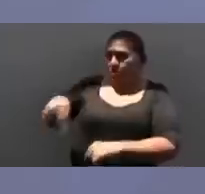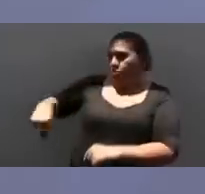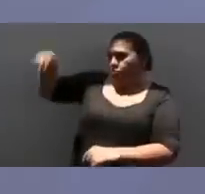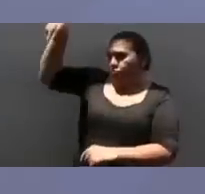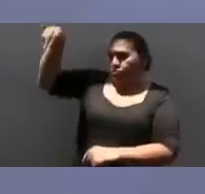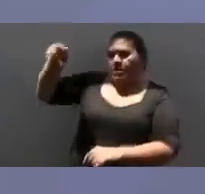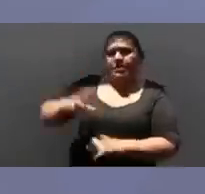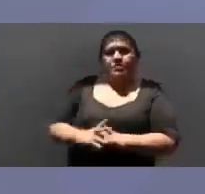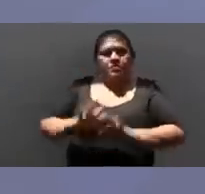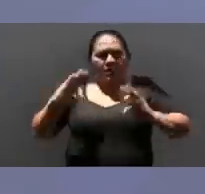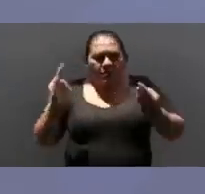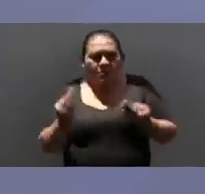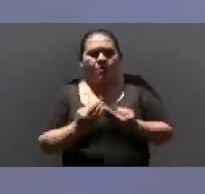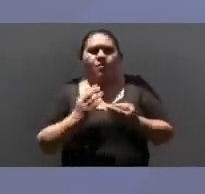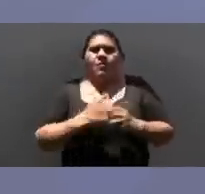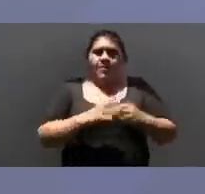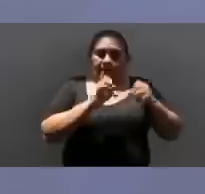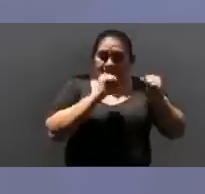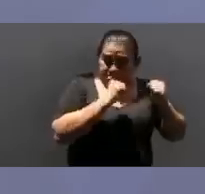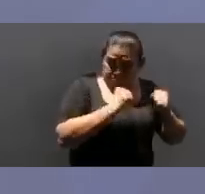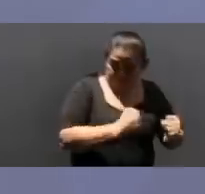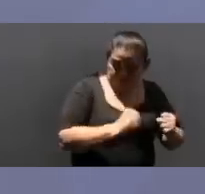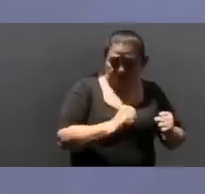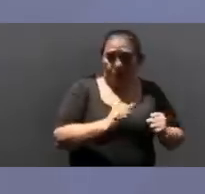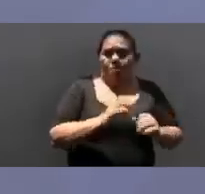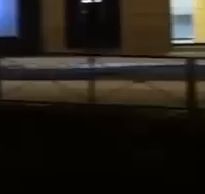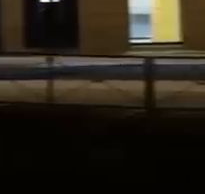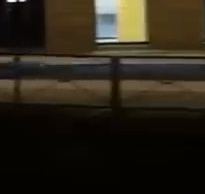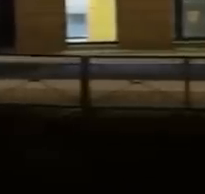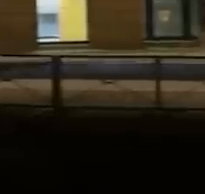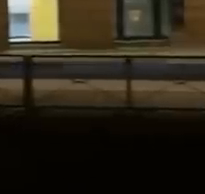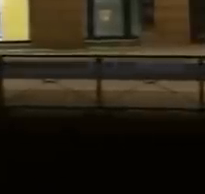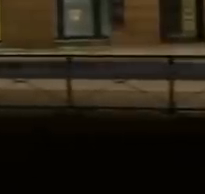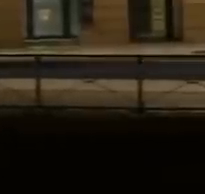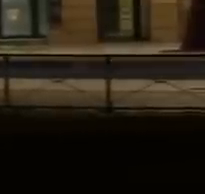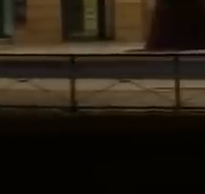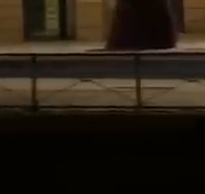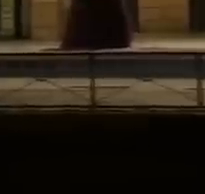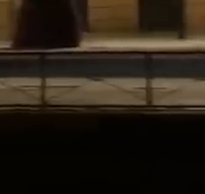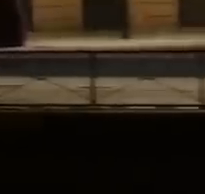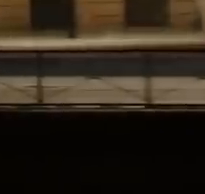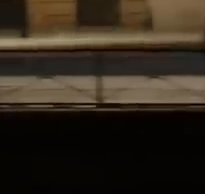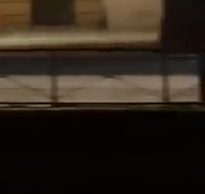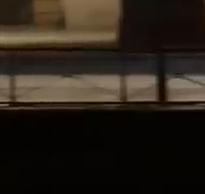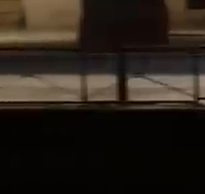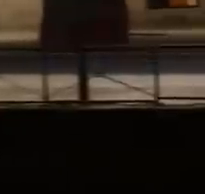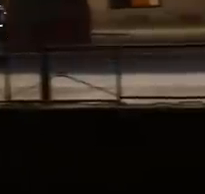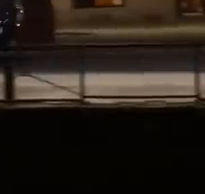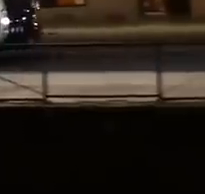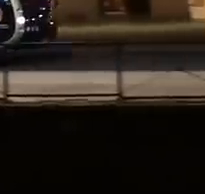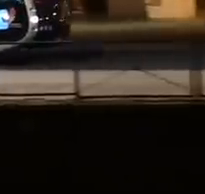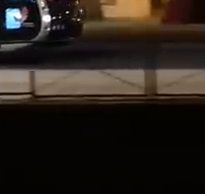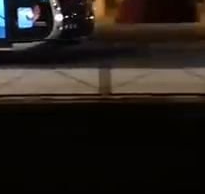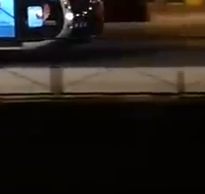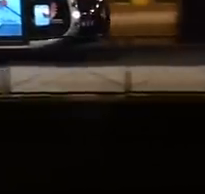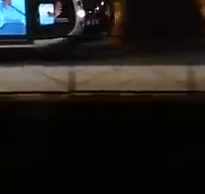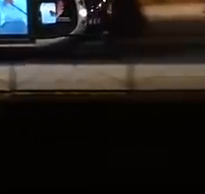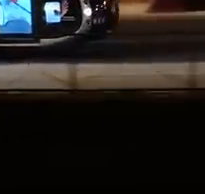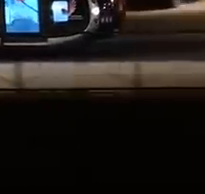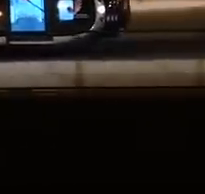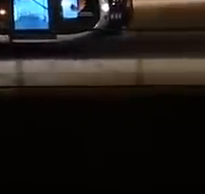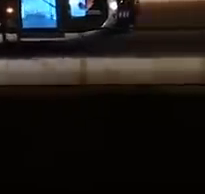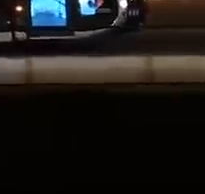manera cómoda, segura y en el mejor transporte que hay en el mundo. ¿Y por qué se los